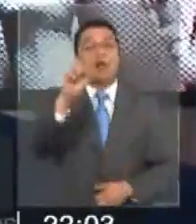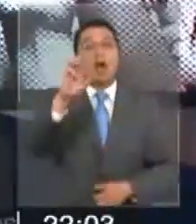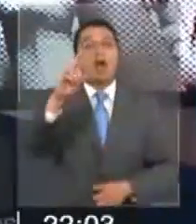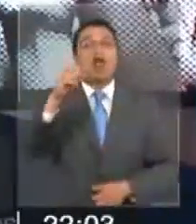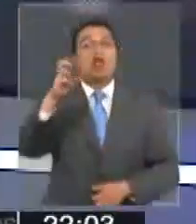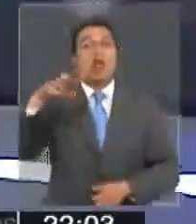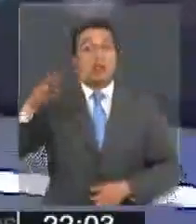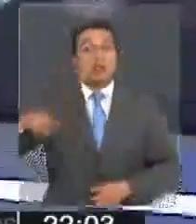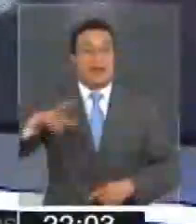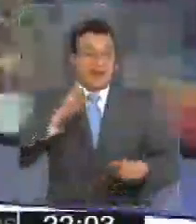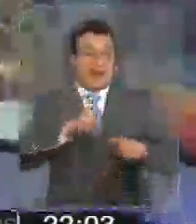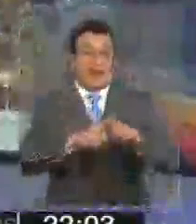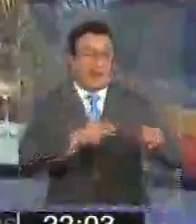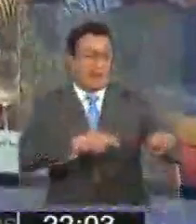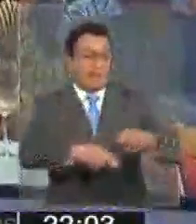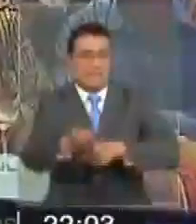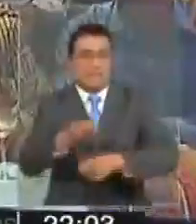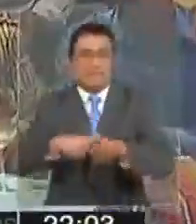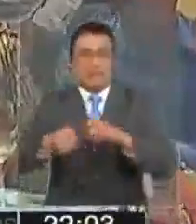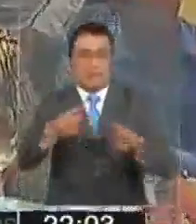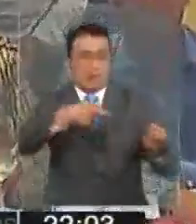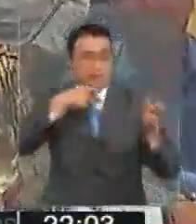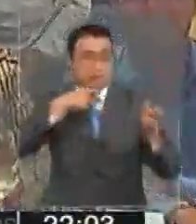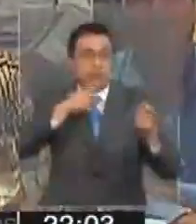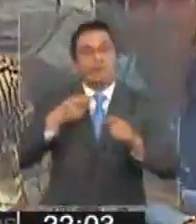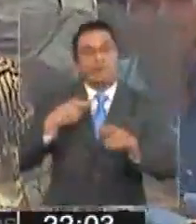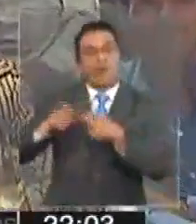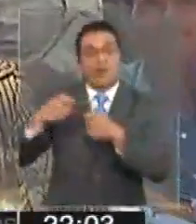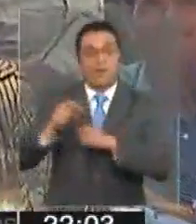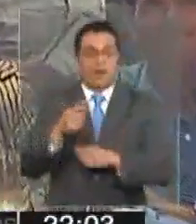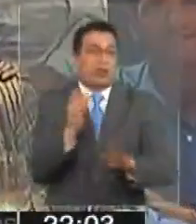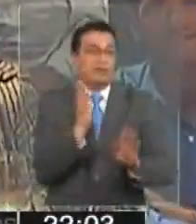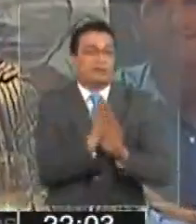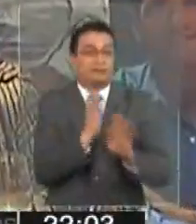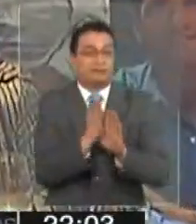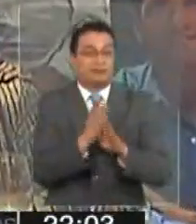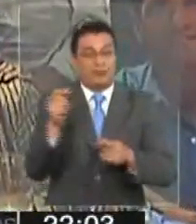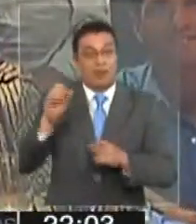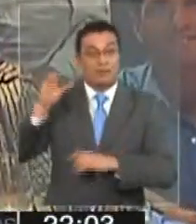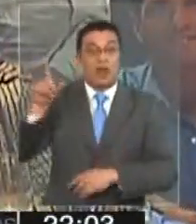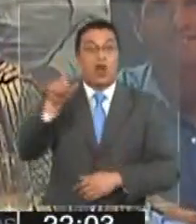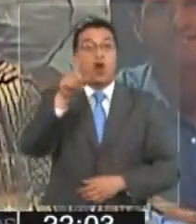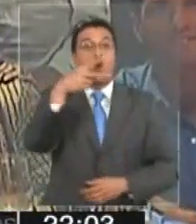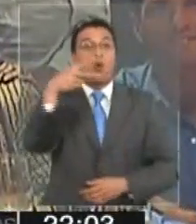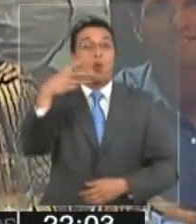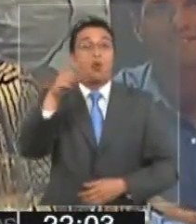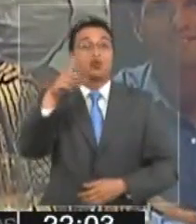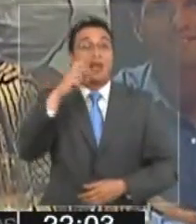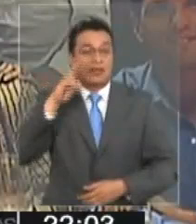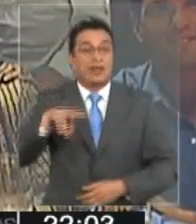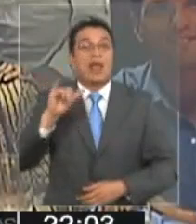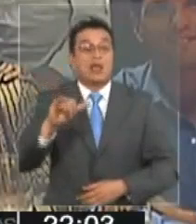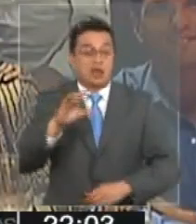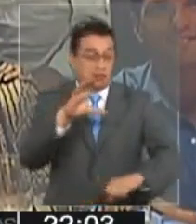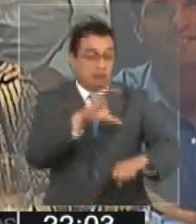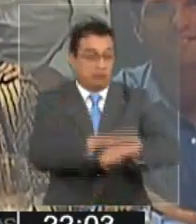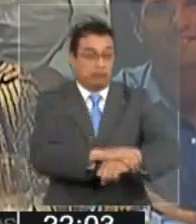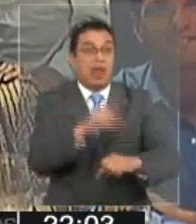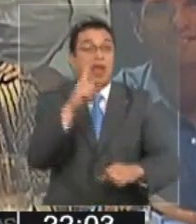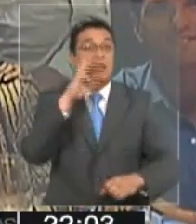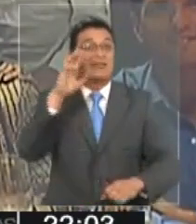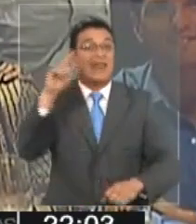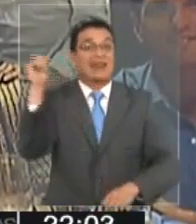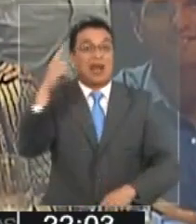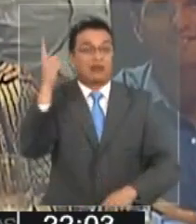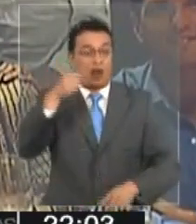ex traficante de armas, ex proveedor de bombas de racimo de Saddam Hussein y con una orden de captura